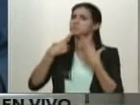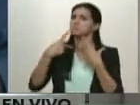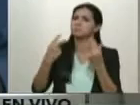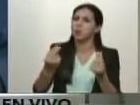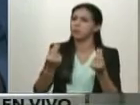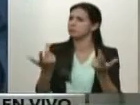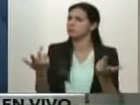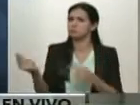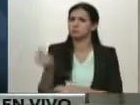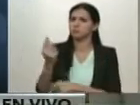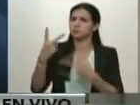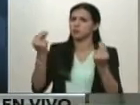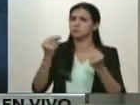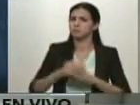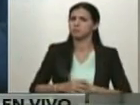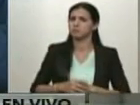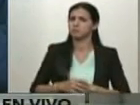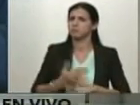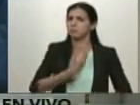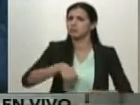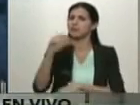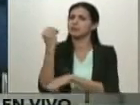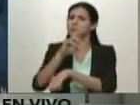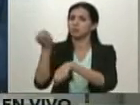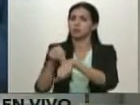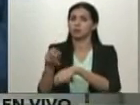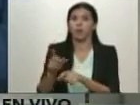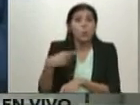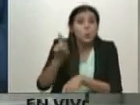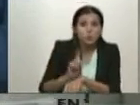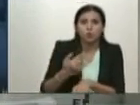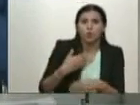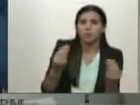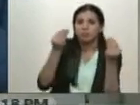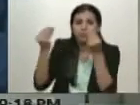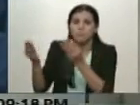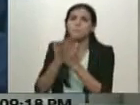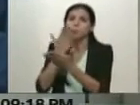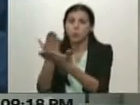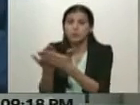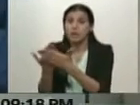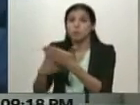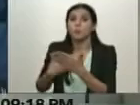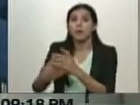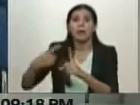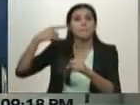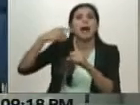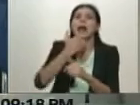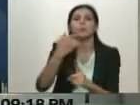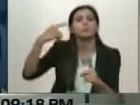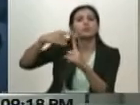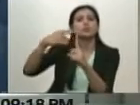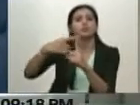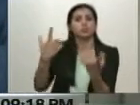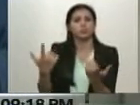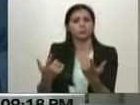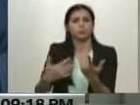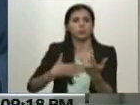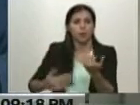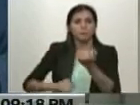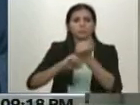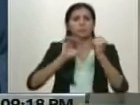Inconstitucionalmente, Ramos Alú. Lo único, donde ellos podían anotarse algo positivo para el país, que era acompañar todo este